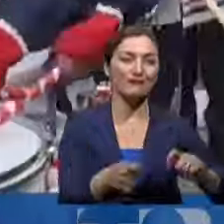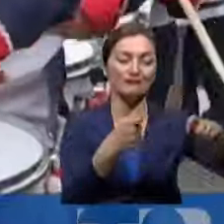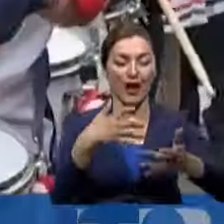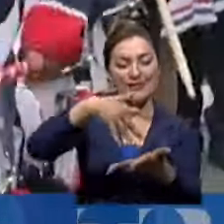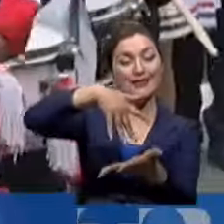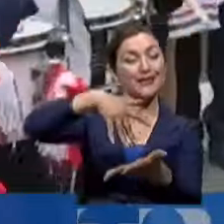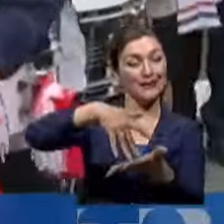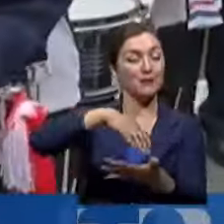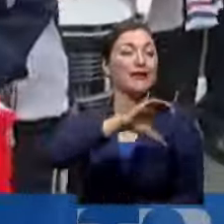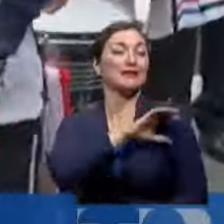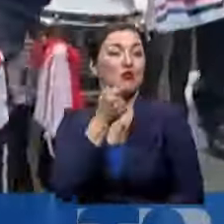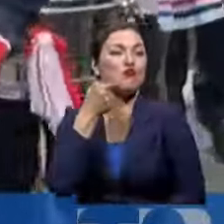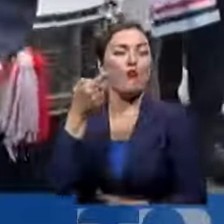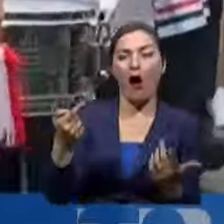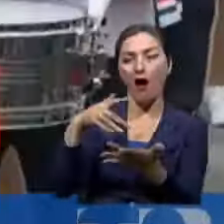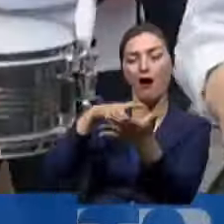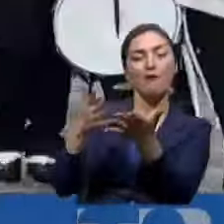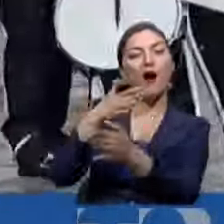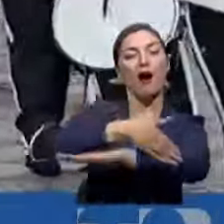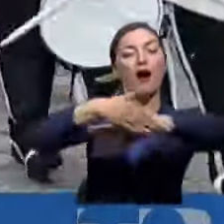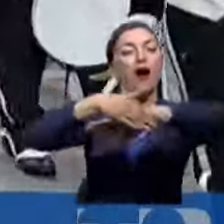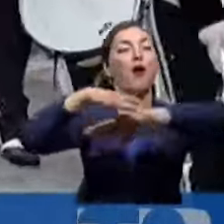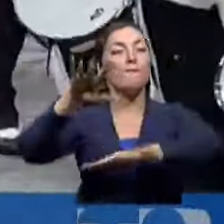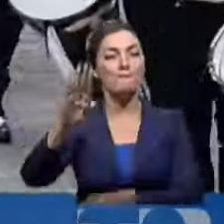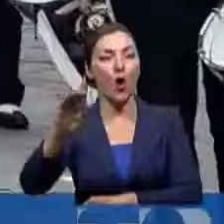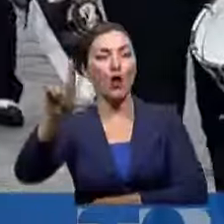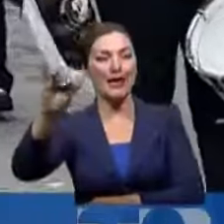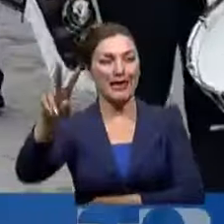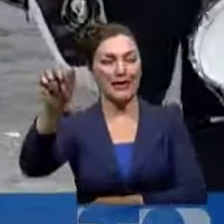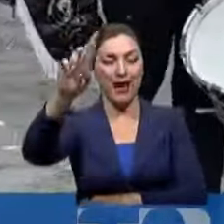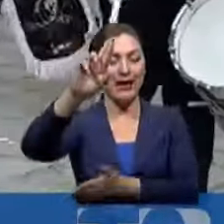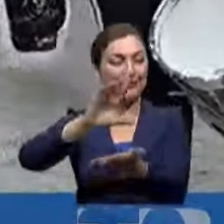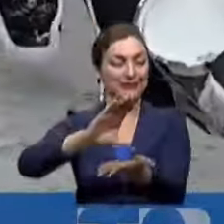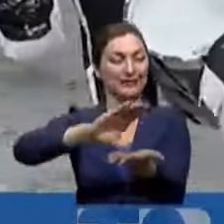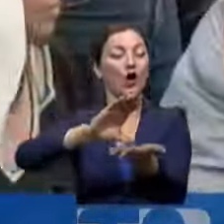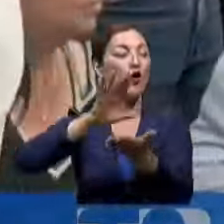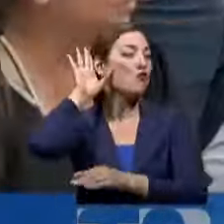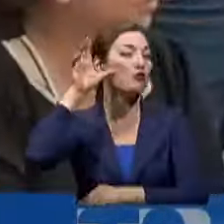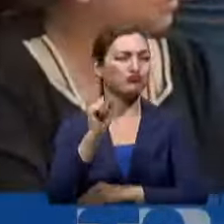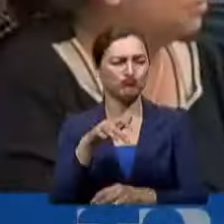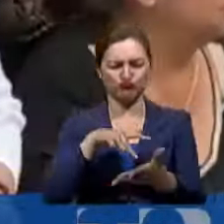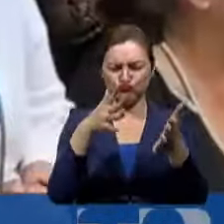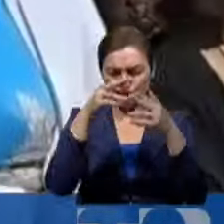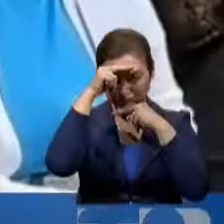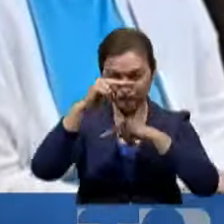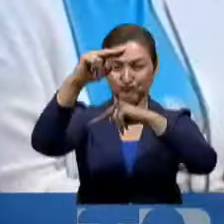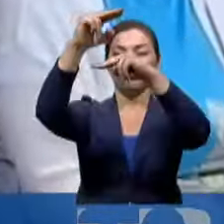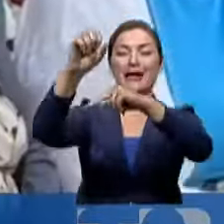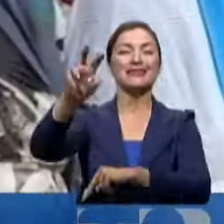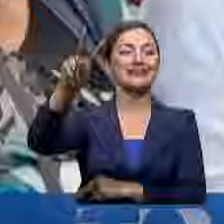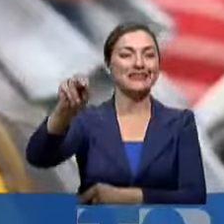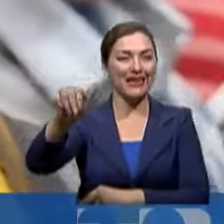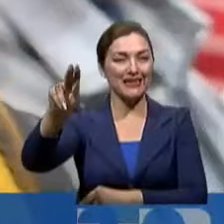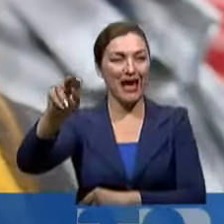estudiantil que se realizó por la calle Bolívar, en el centro de Cuenca, donde miles de estudiantes con mucha gallardía rindieron homenaje a la Santa Ana de los